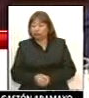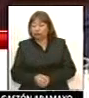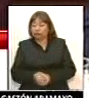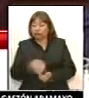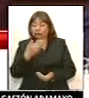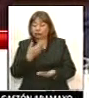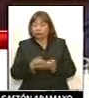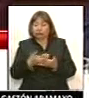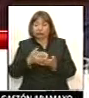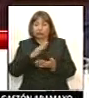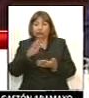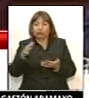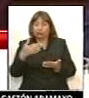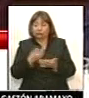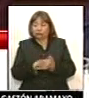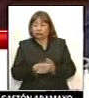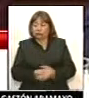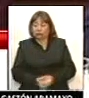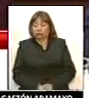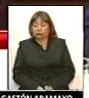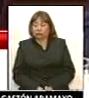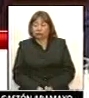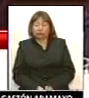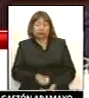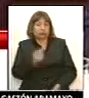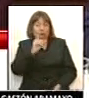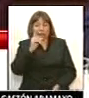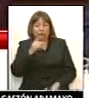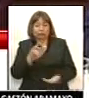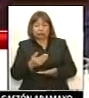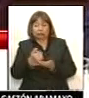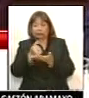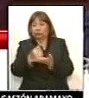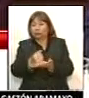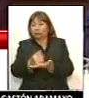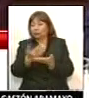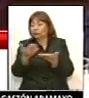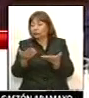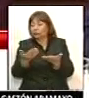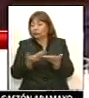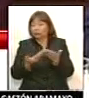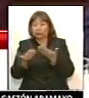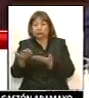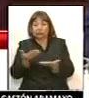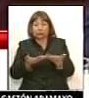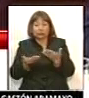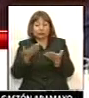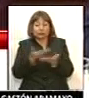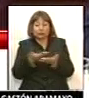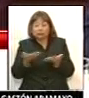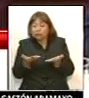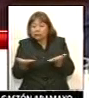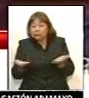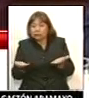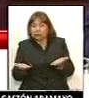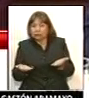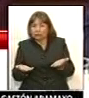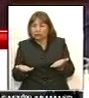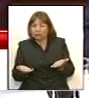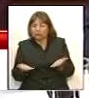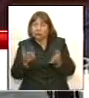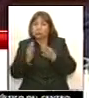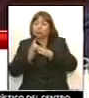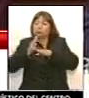el punto, sobre todo en el punto 2 y el punto 3, no nos van a llevar a través de estos instrumentos a una